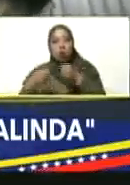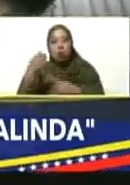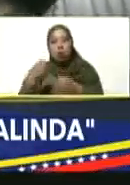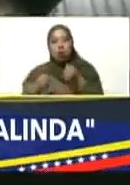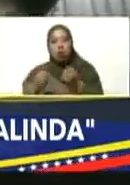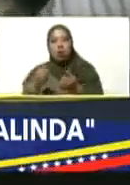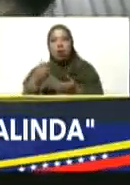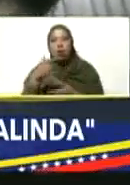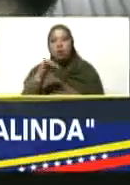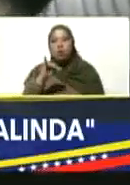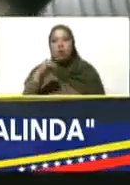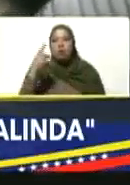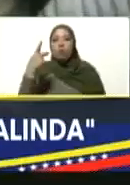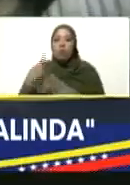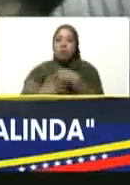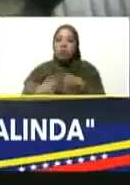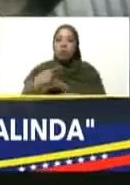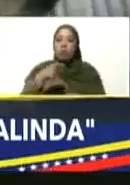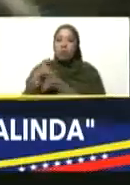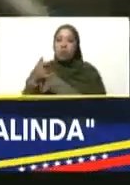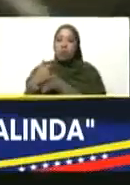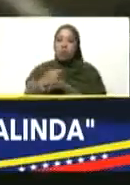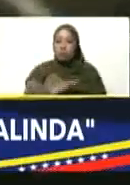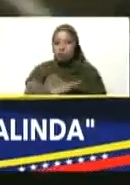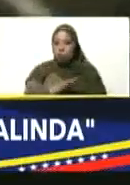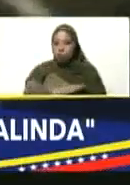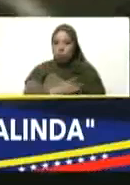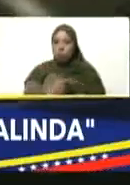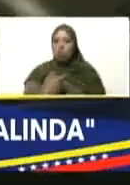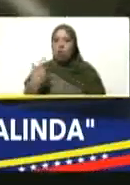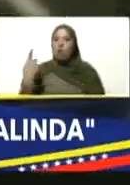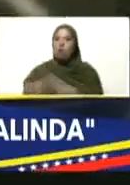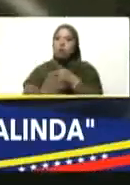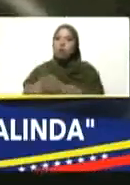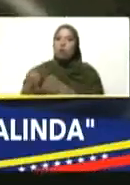de leche, en producción de subproductos, en